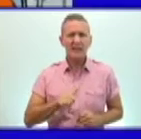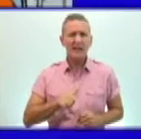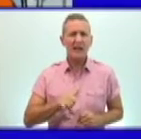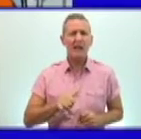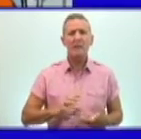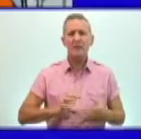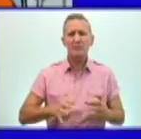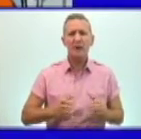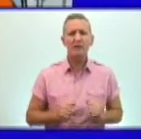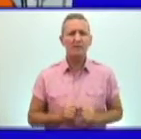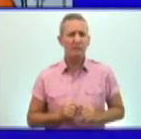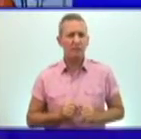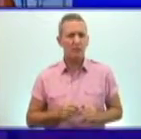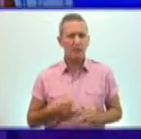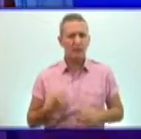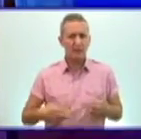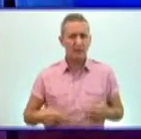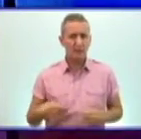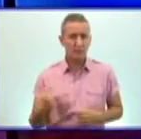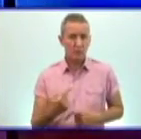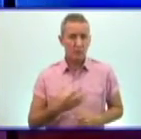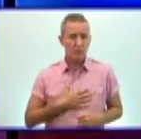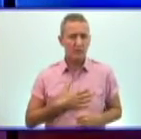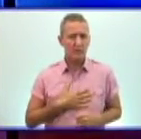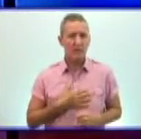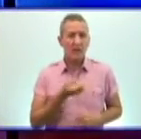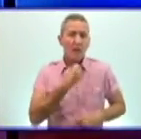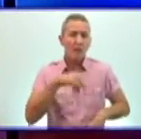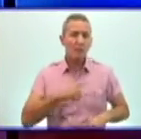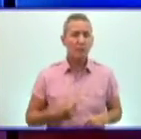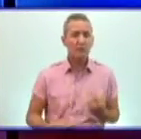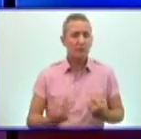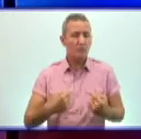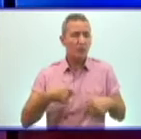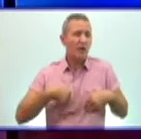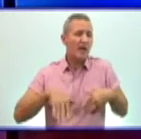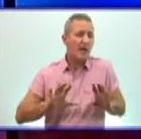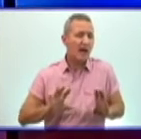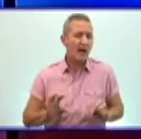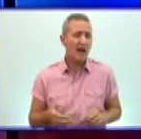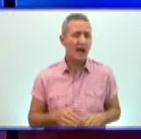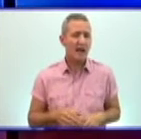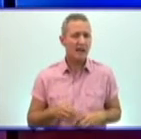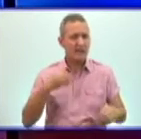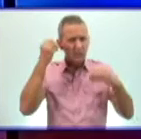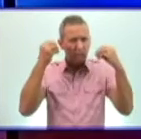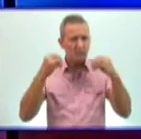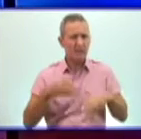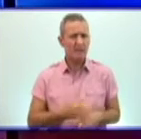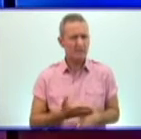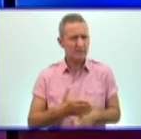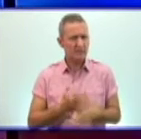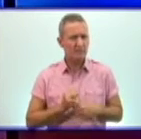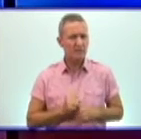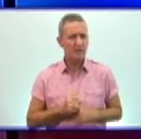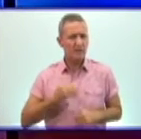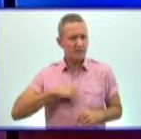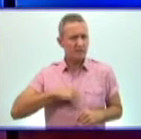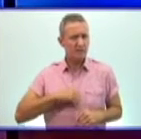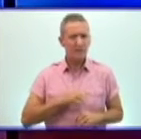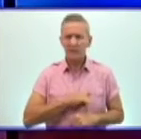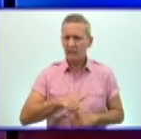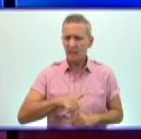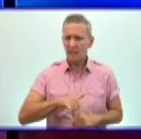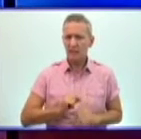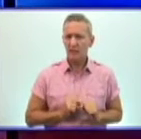¿Es posible que alguien desde experiencia diferente piense y razone de igual manera, sienta lo mismo de